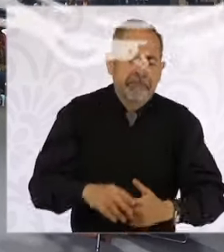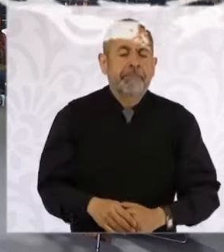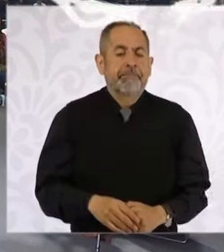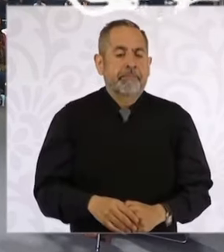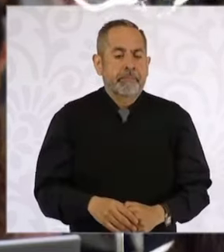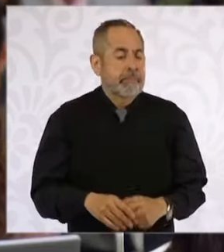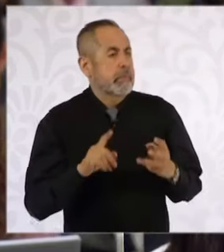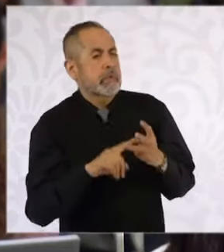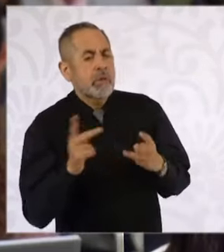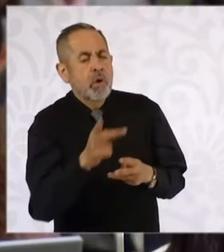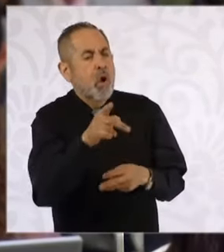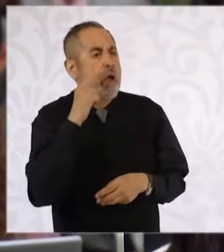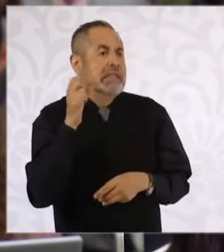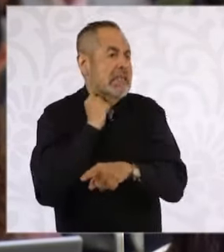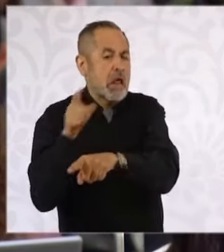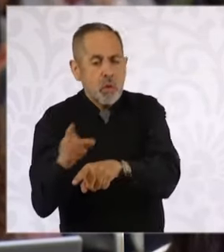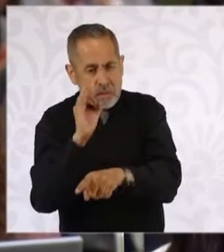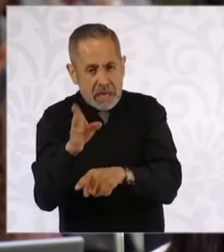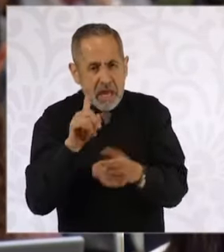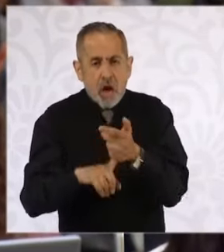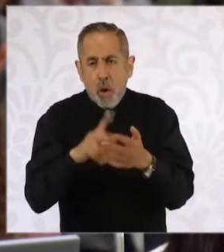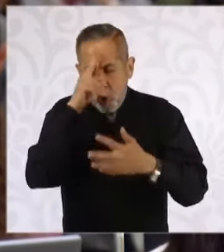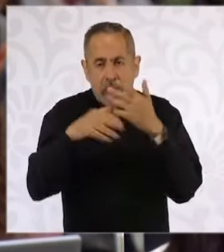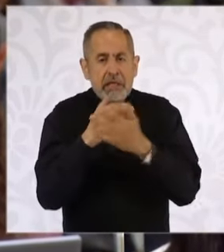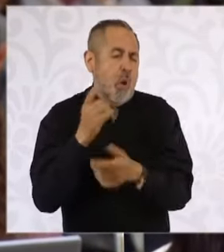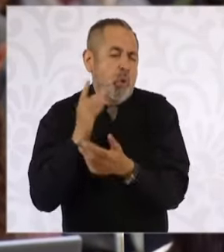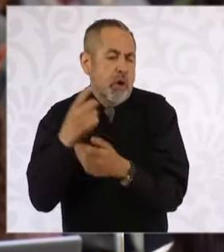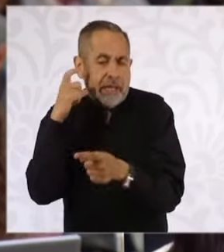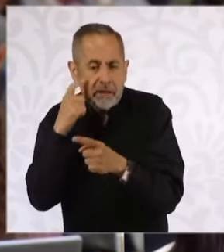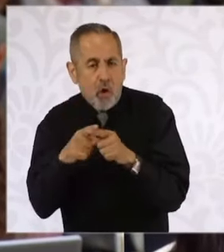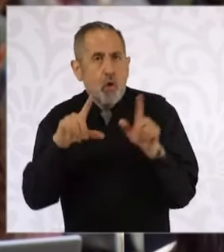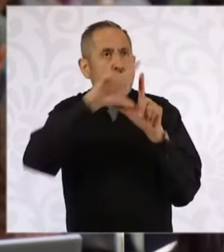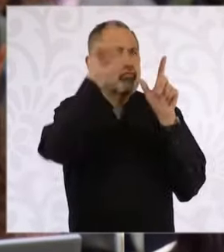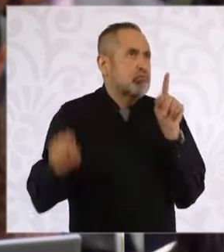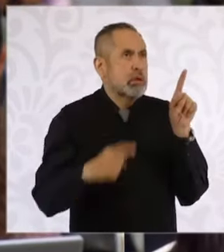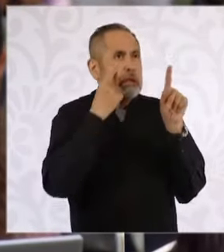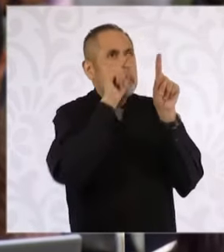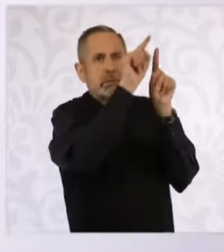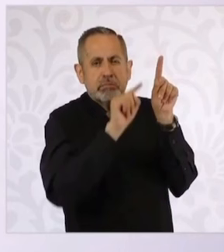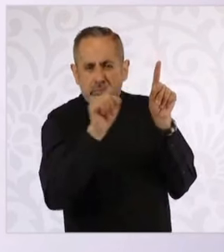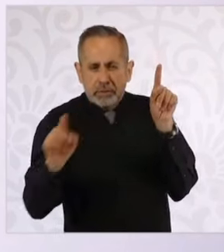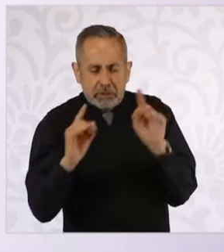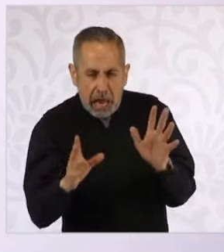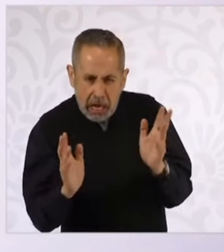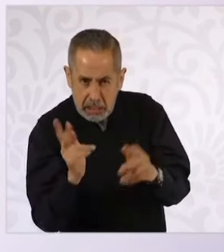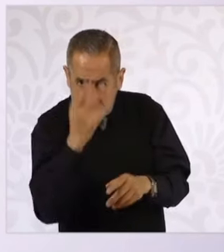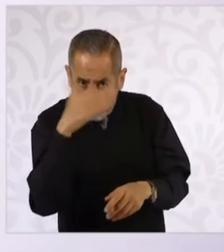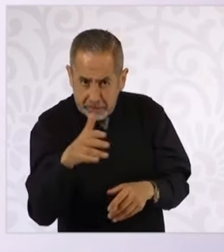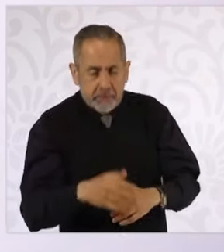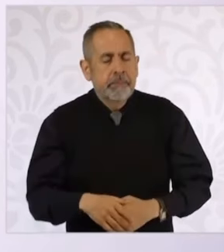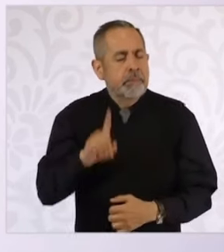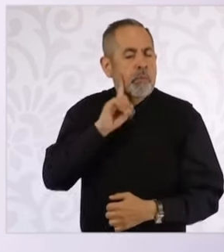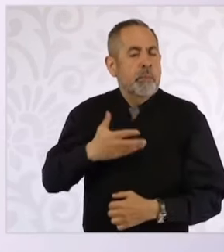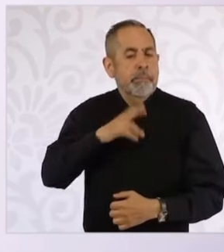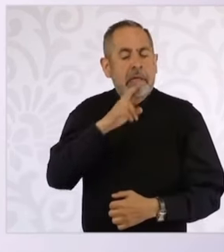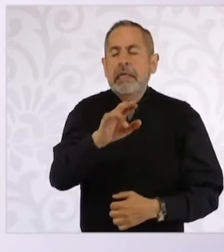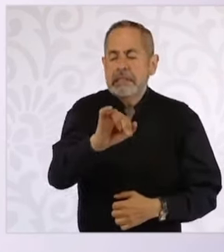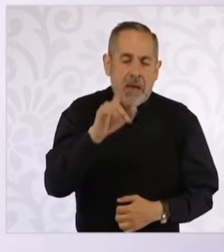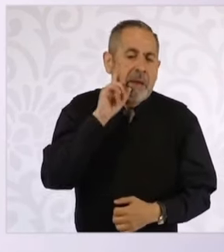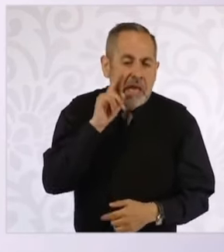lo que se va a discutir en el senado ya tienen identificados puntos de violencia no solo en Querétaro sino en todo el país Sí mañana eh se